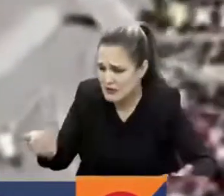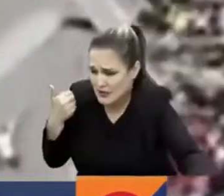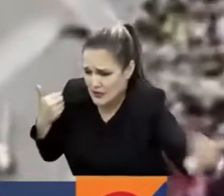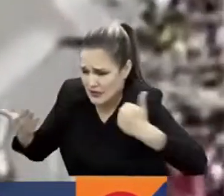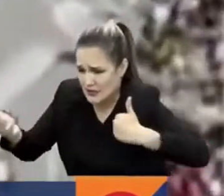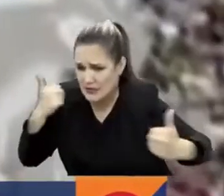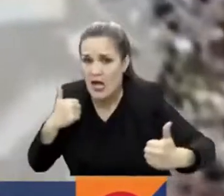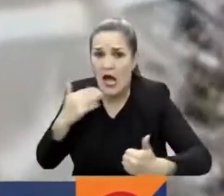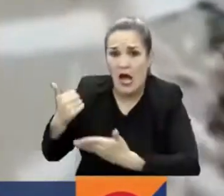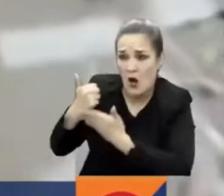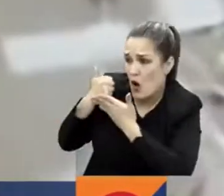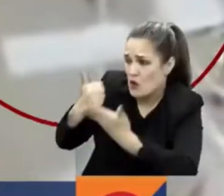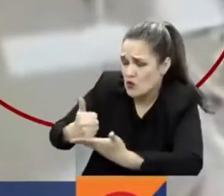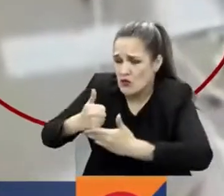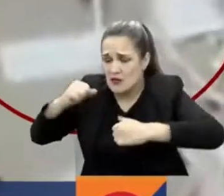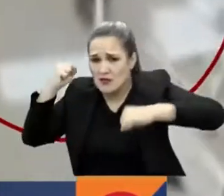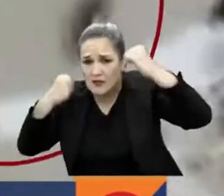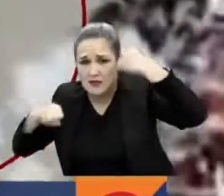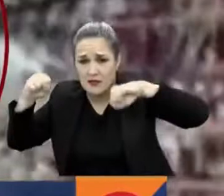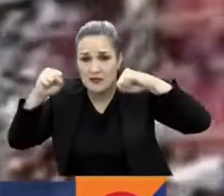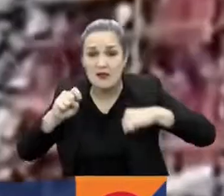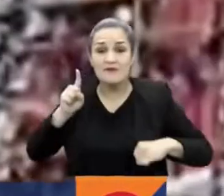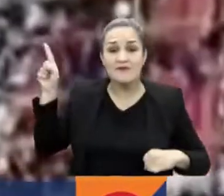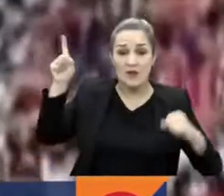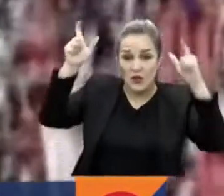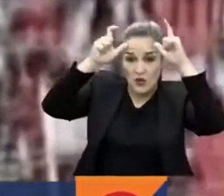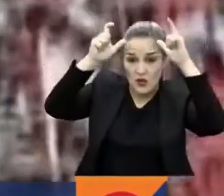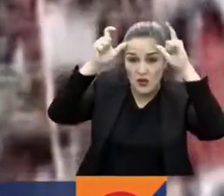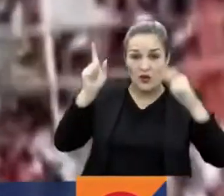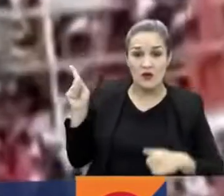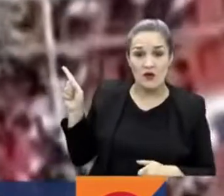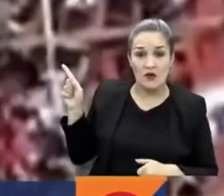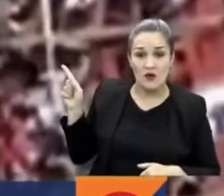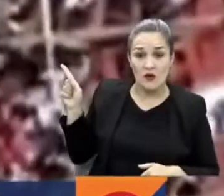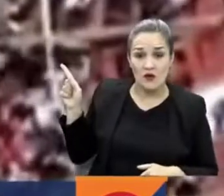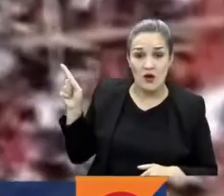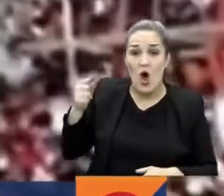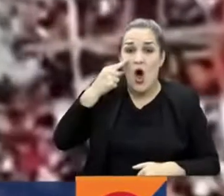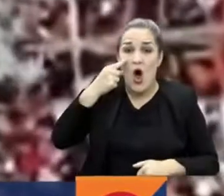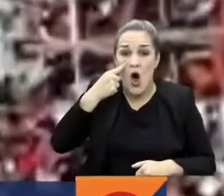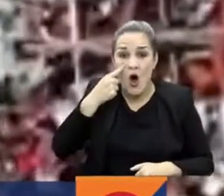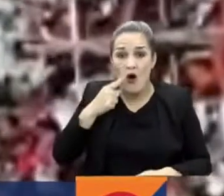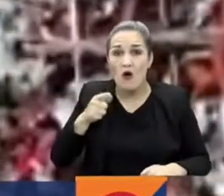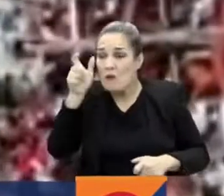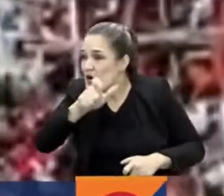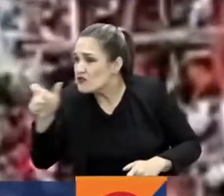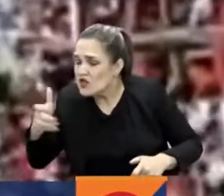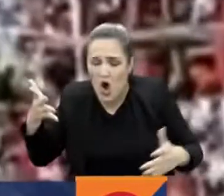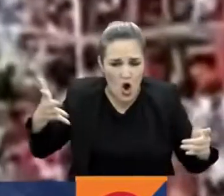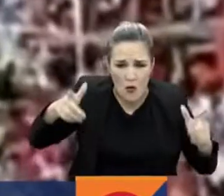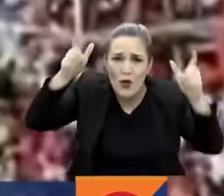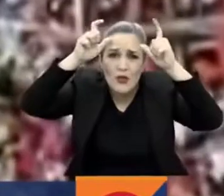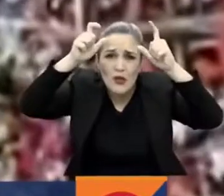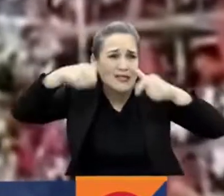cualquier auxilio. Buscaban persuadir al animal para que no atacara a quienes buscaban una ruta de escape.